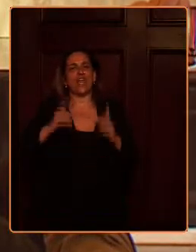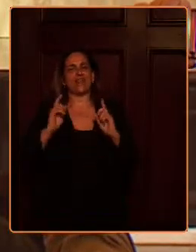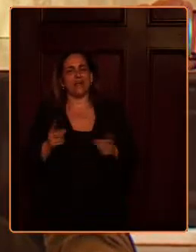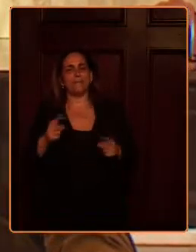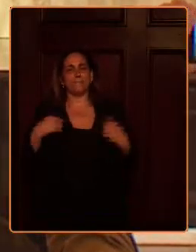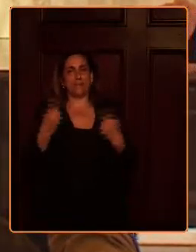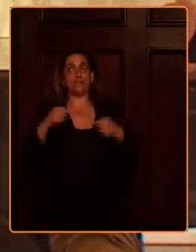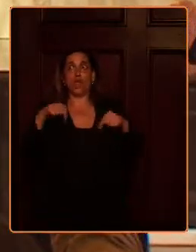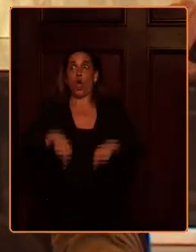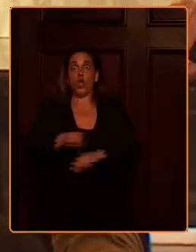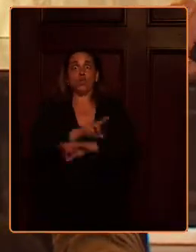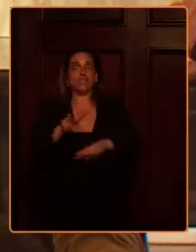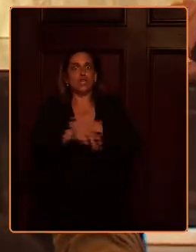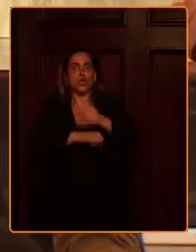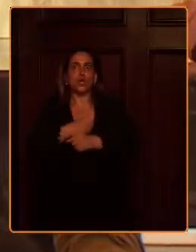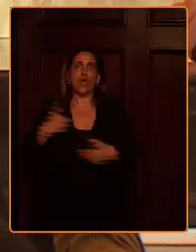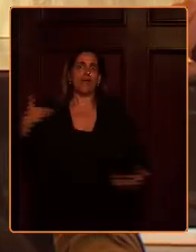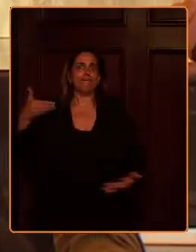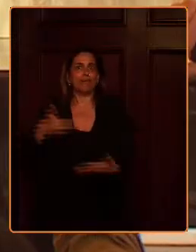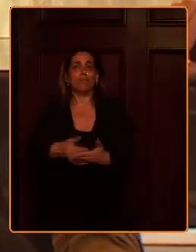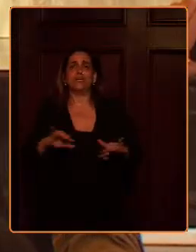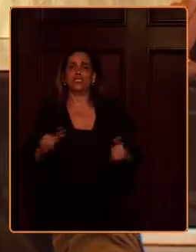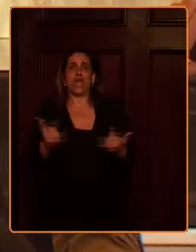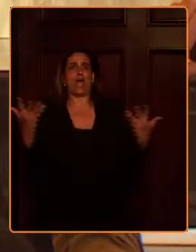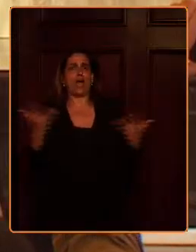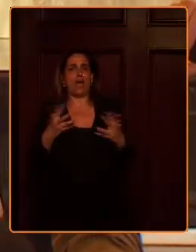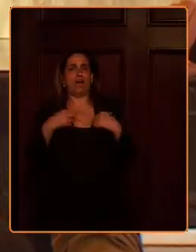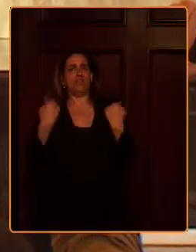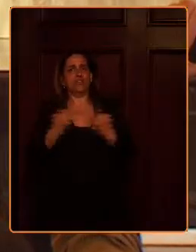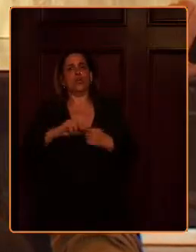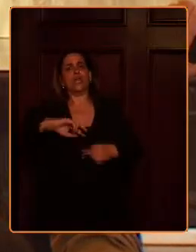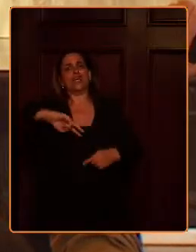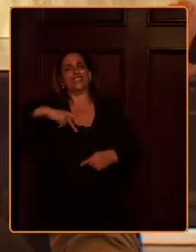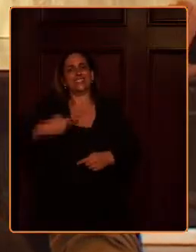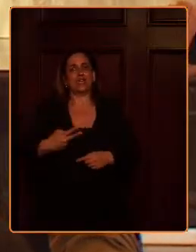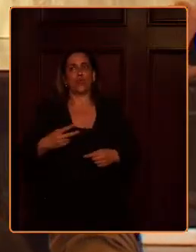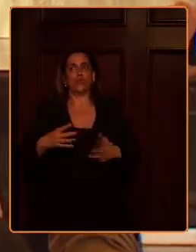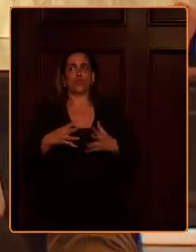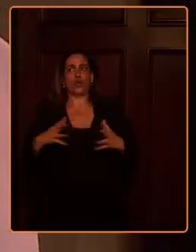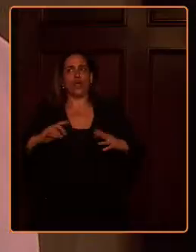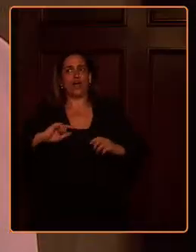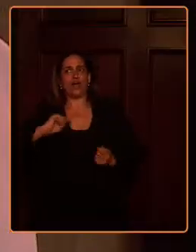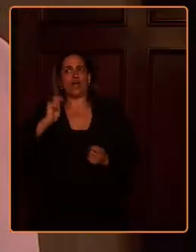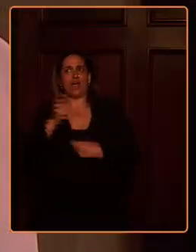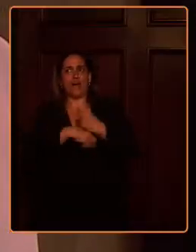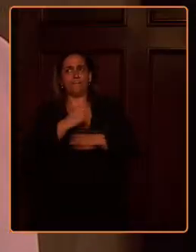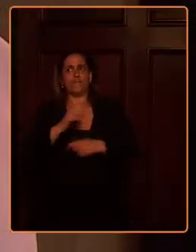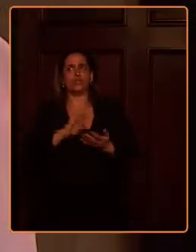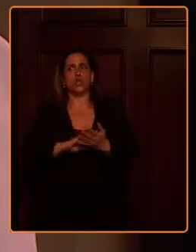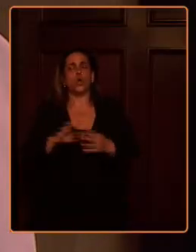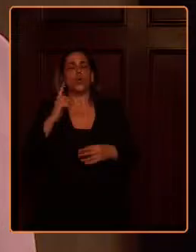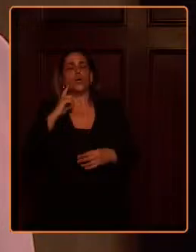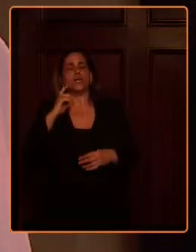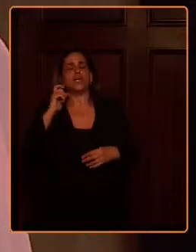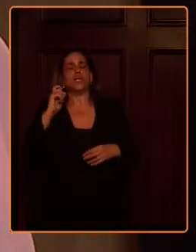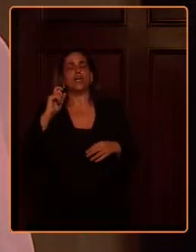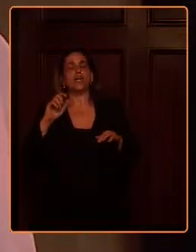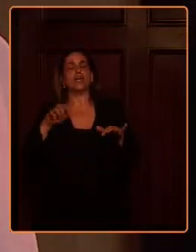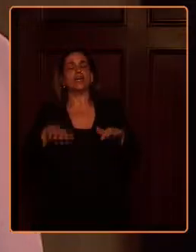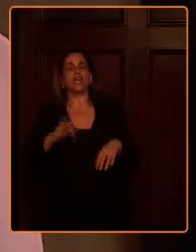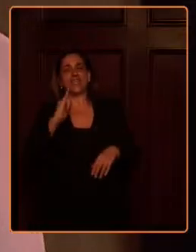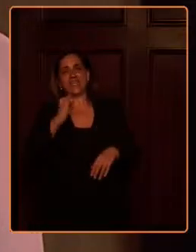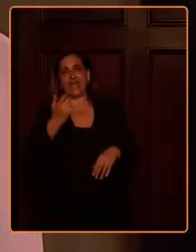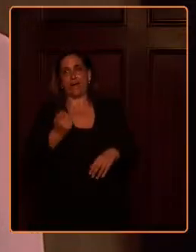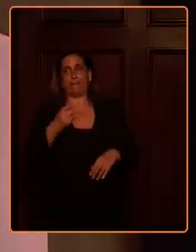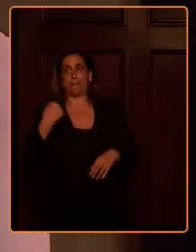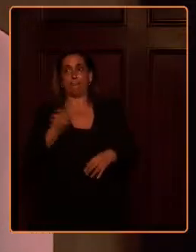Hoy, 18 años después, estamos atravesando una segunda gran revolución de la mano de la inteligencia artificial. Y los resultados